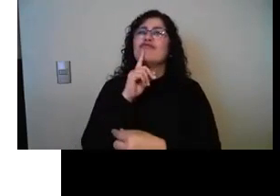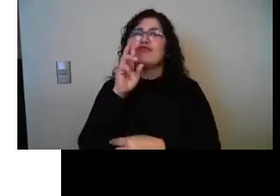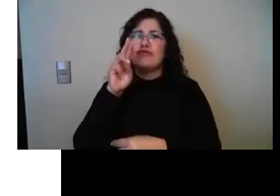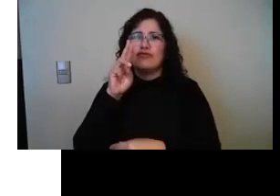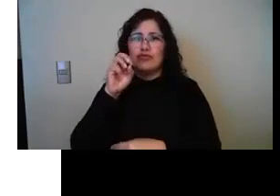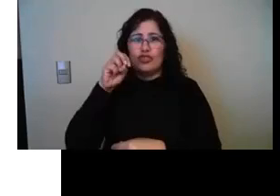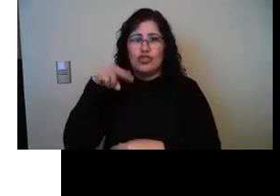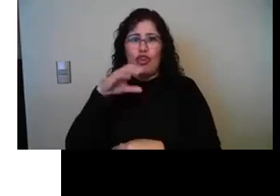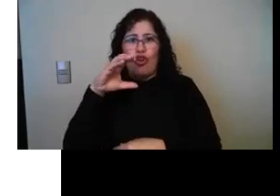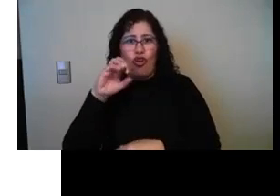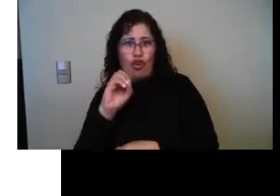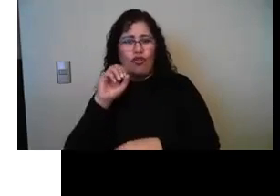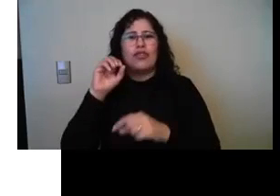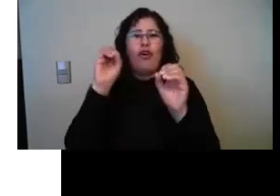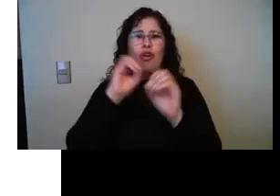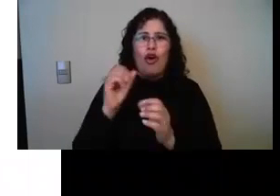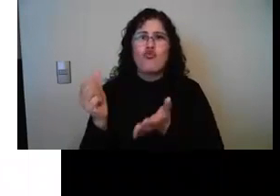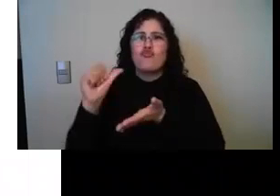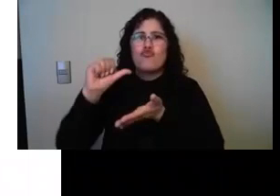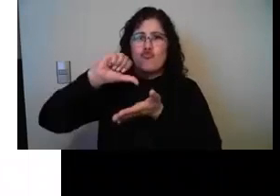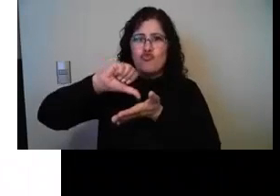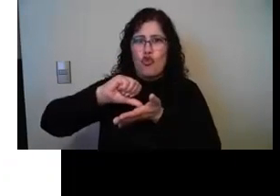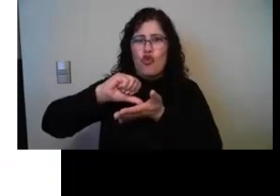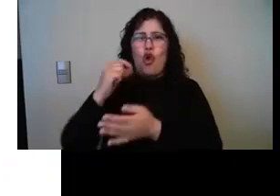como núcleo, ¿cierto?, solitario.